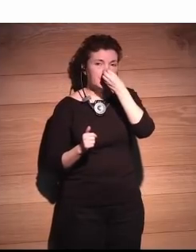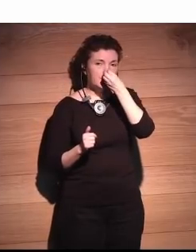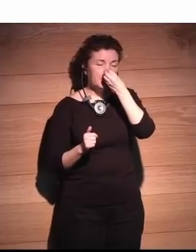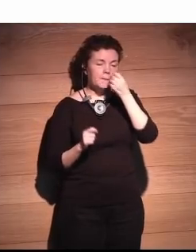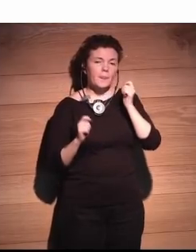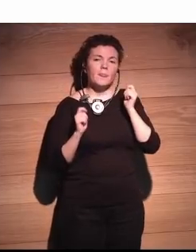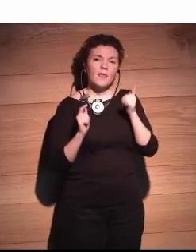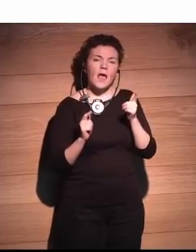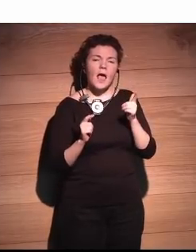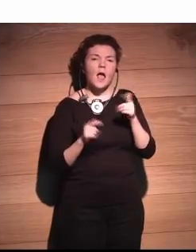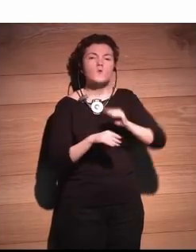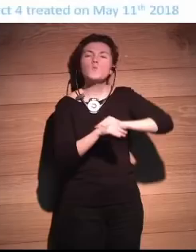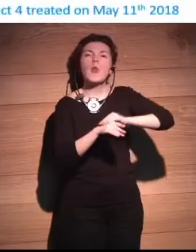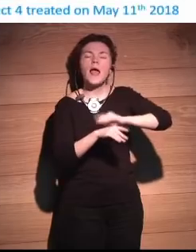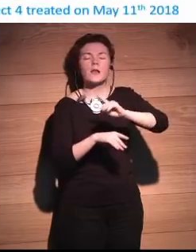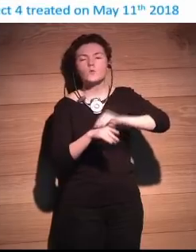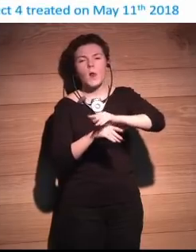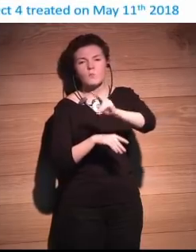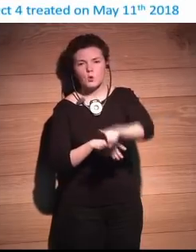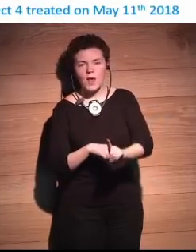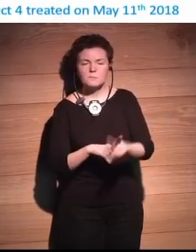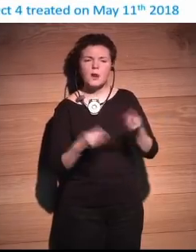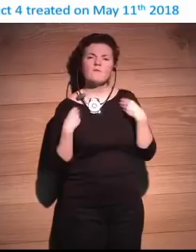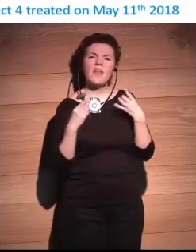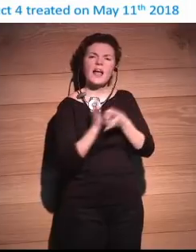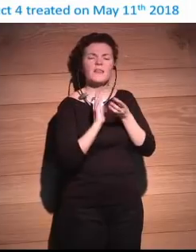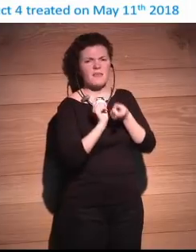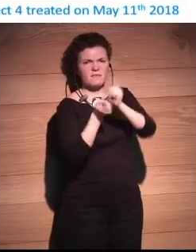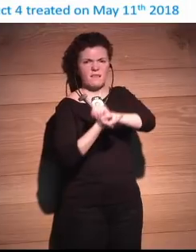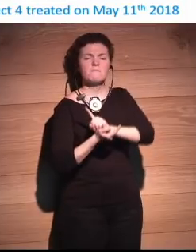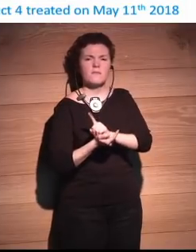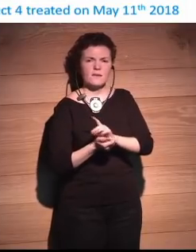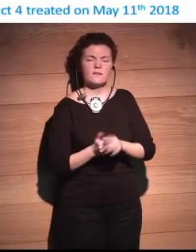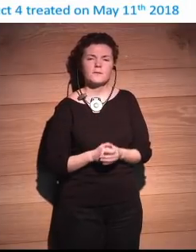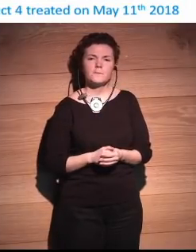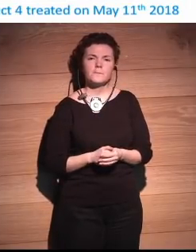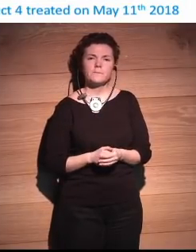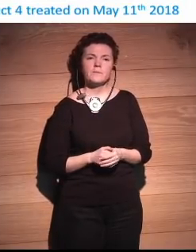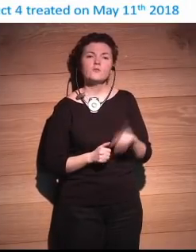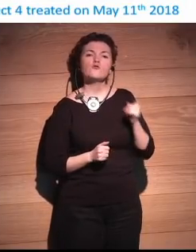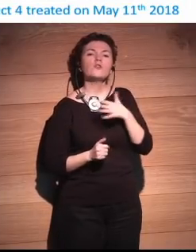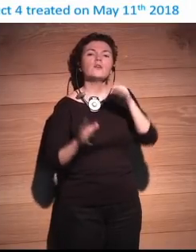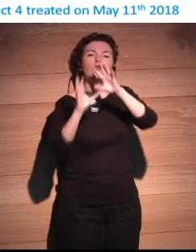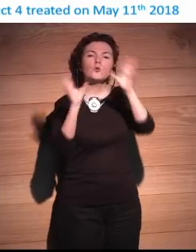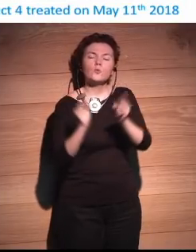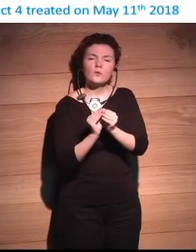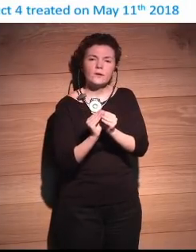hacer no es una cura, pero sí este cambio en la calidad de vida de los pacientes. Simplemente quería